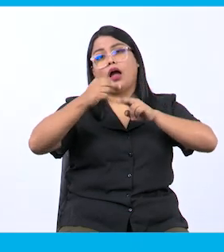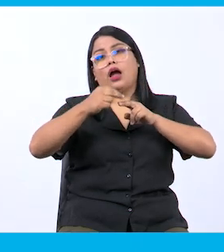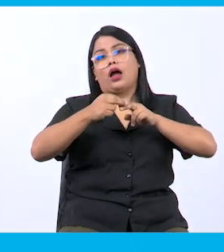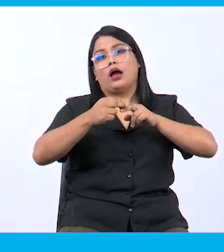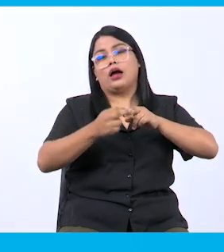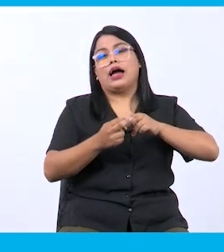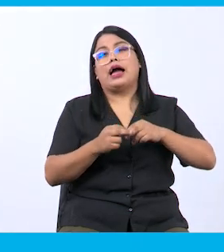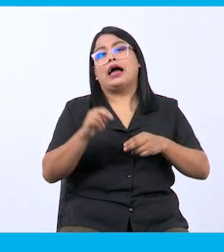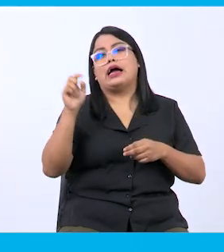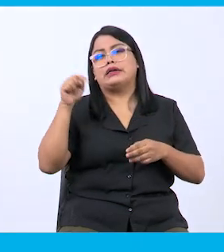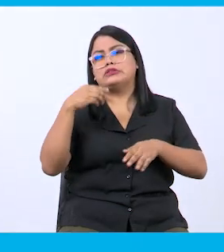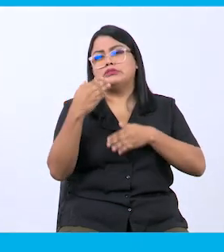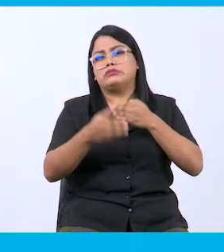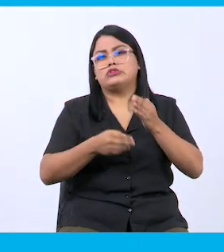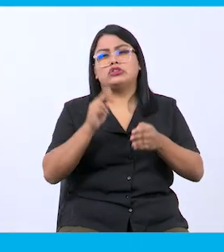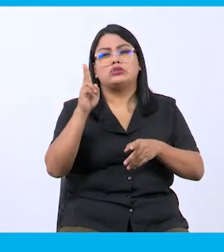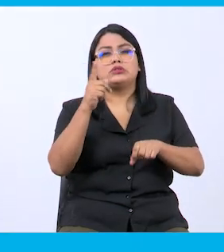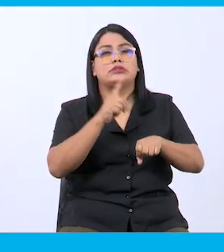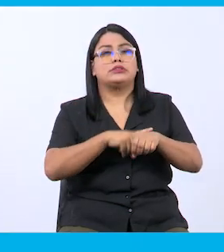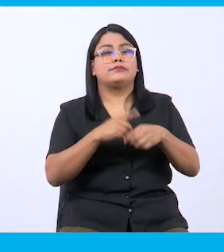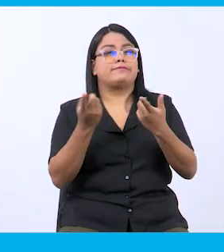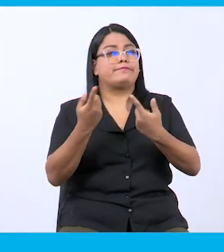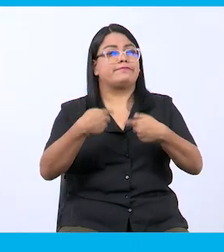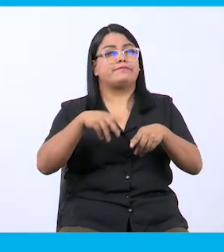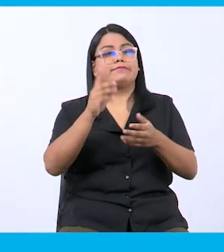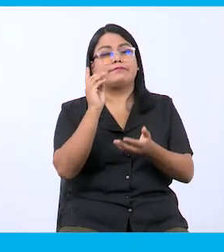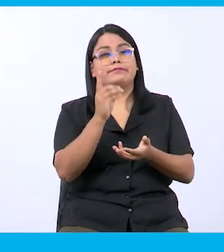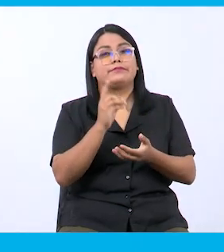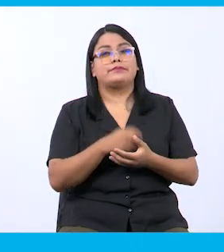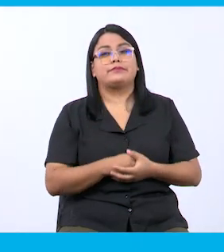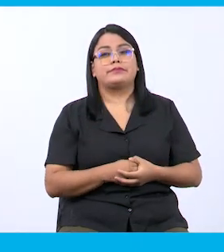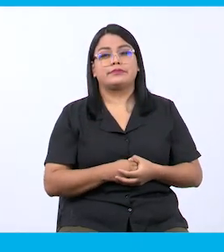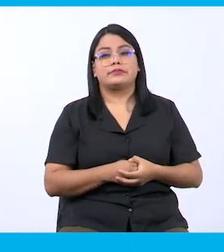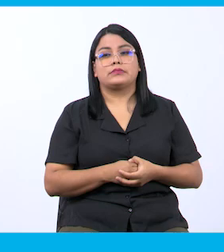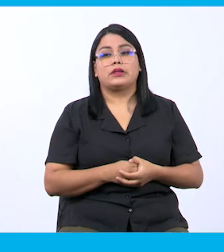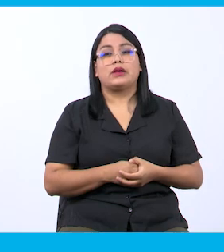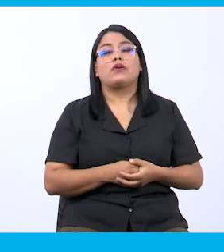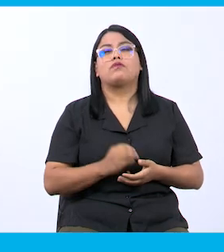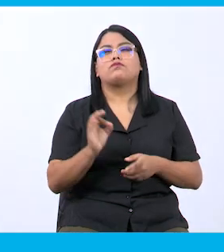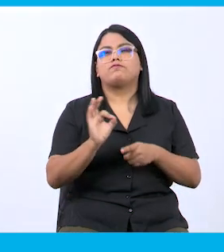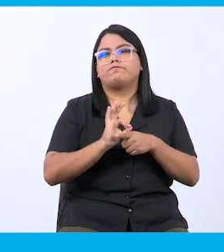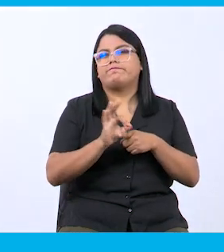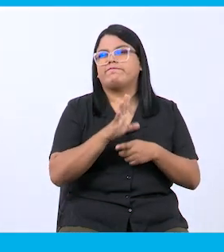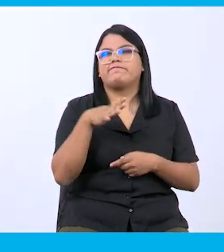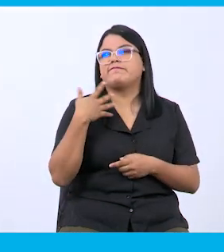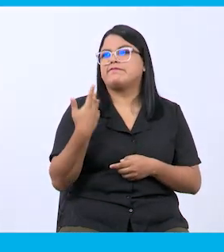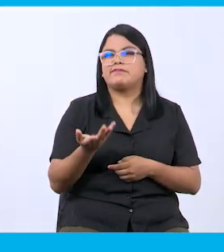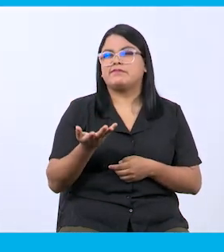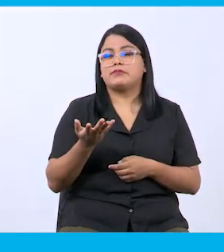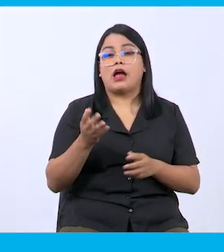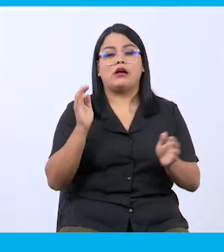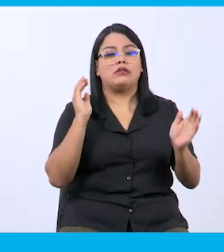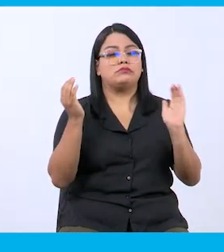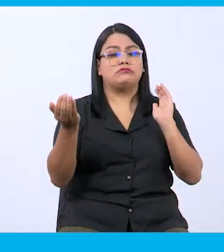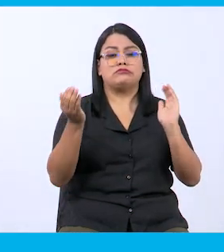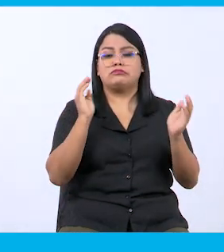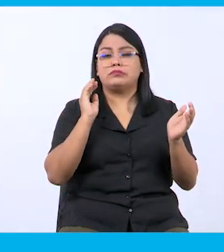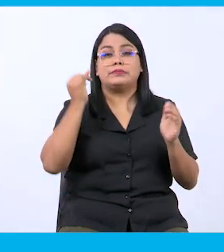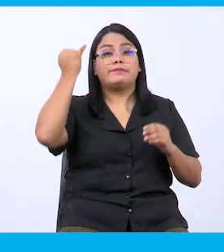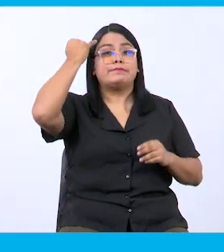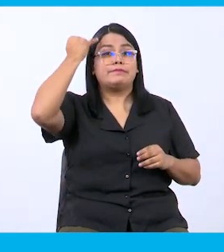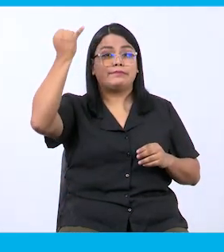Construcción. Esta etapa es el segundo momento de la secuencia didáctica y nos sirve para comparar